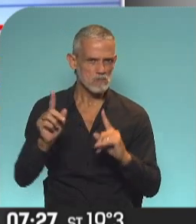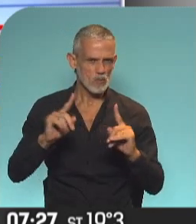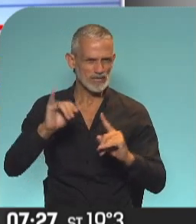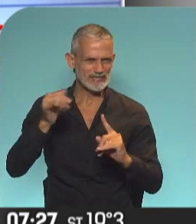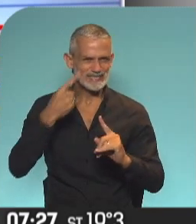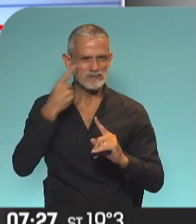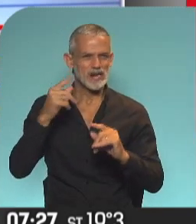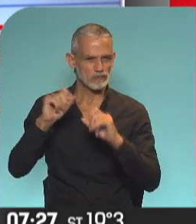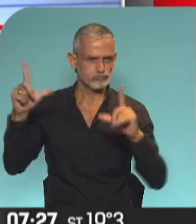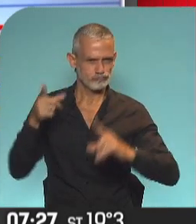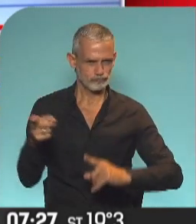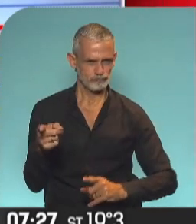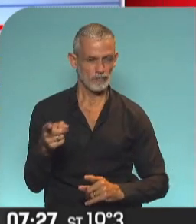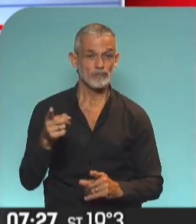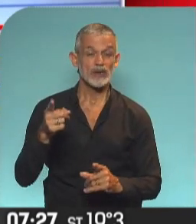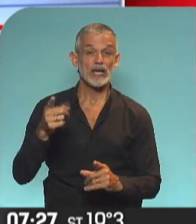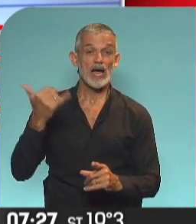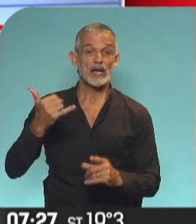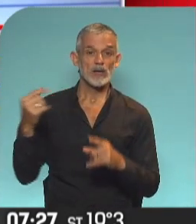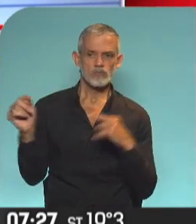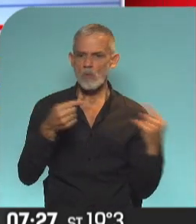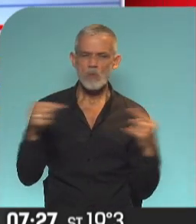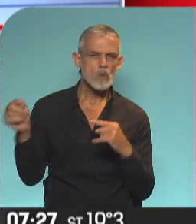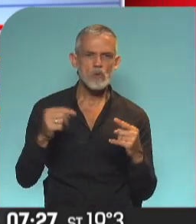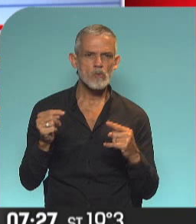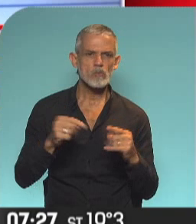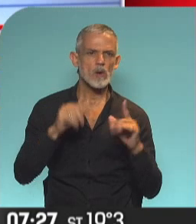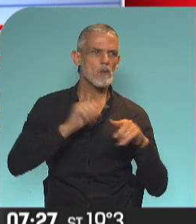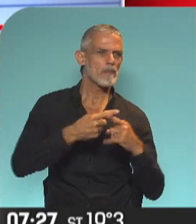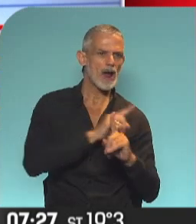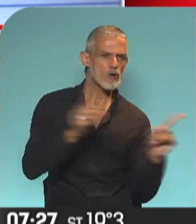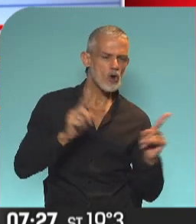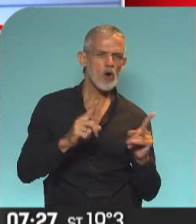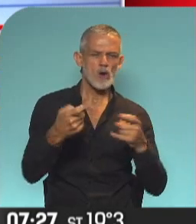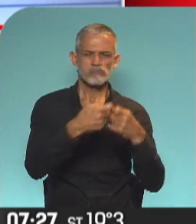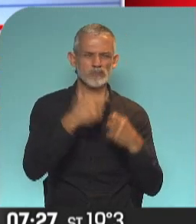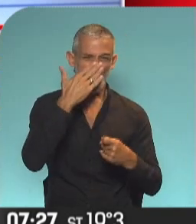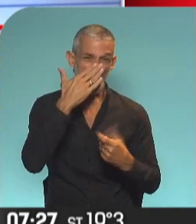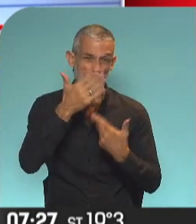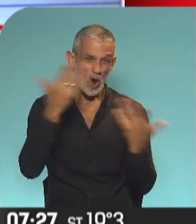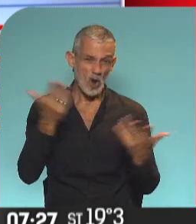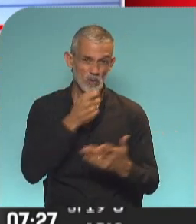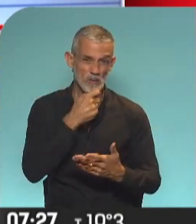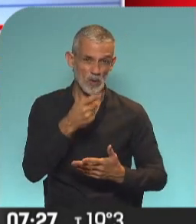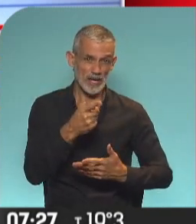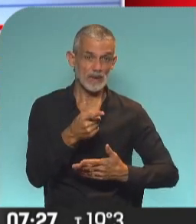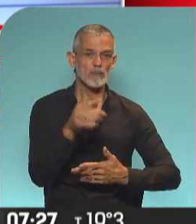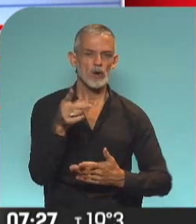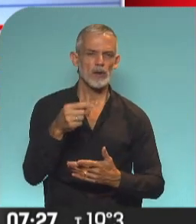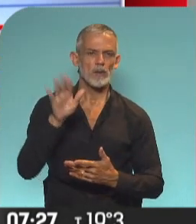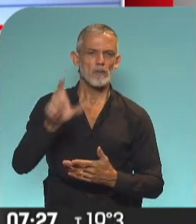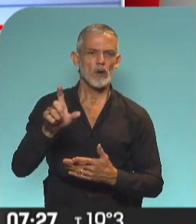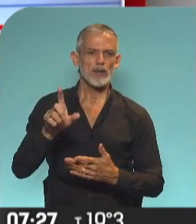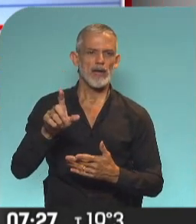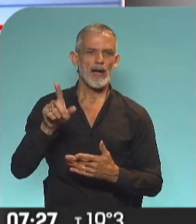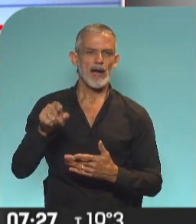estas imágenes, ¿no? La disputa entre los que no decidieron parar, cooperativas cordobesas, por ejemplo, y ahí le ponían, ¿no?,